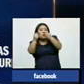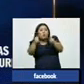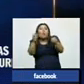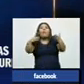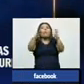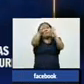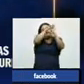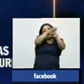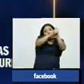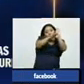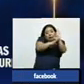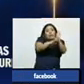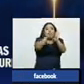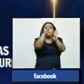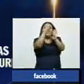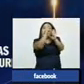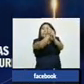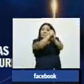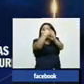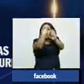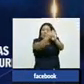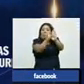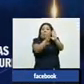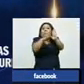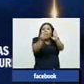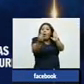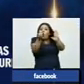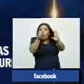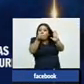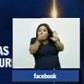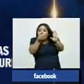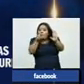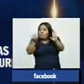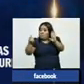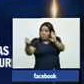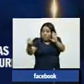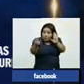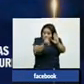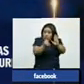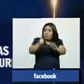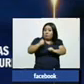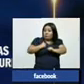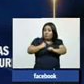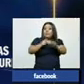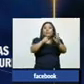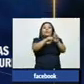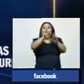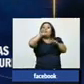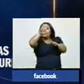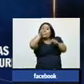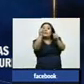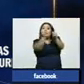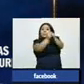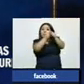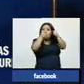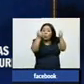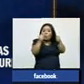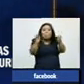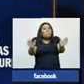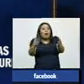siguiente forma. 6 millones de dólares para alimentación de miembros de la Fuerza Armada, 3 millones para